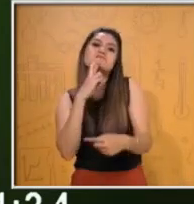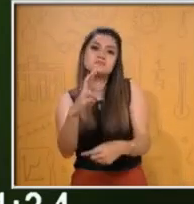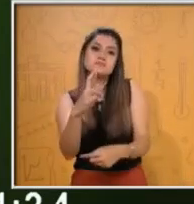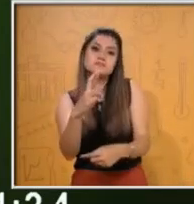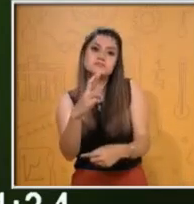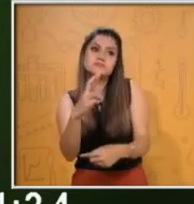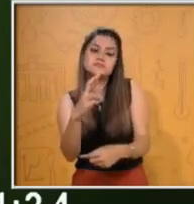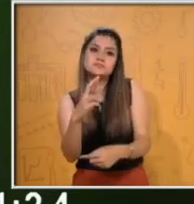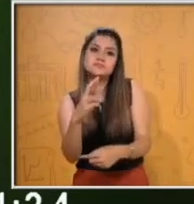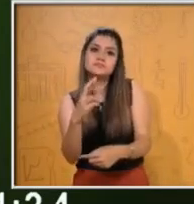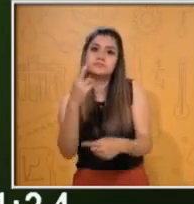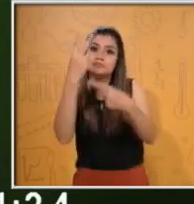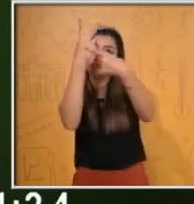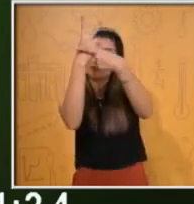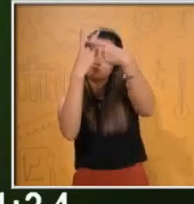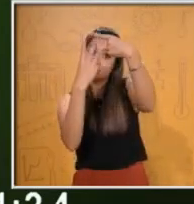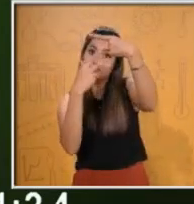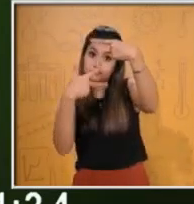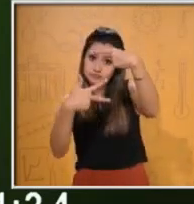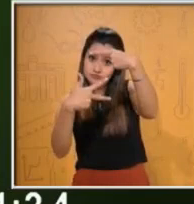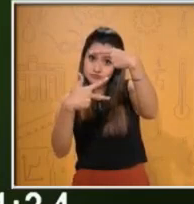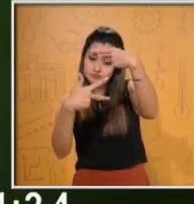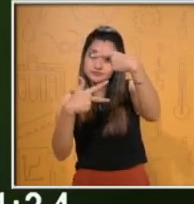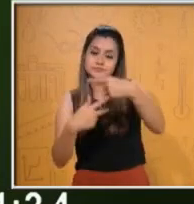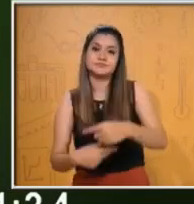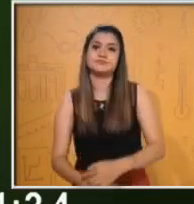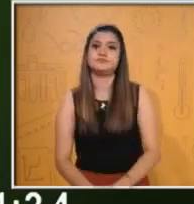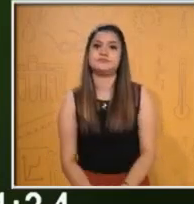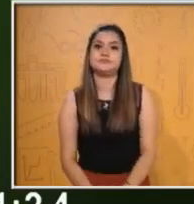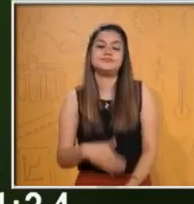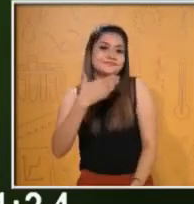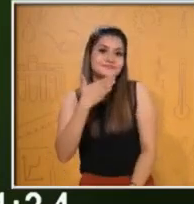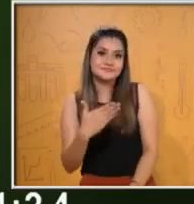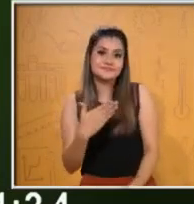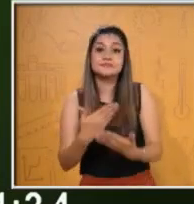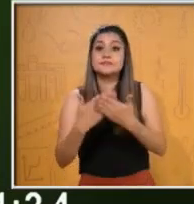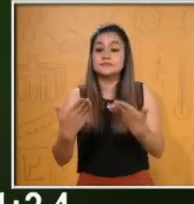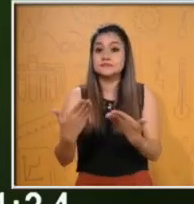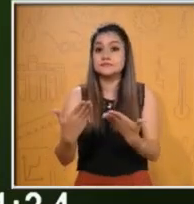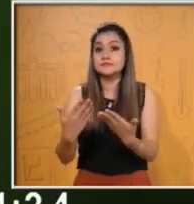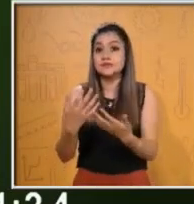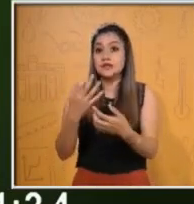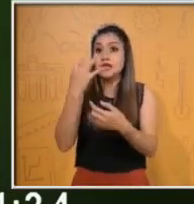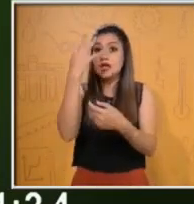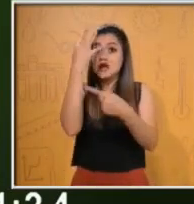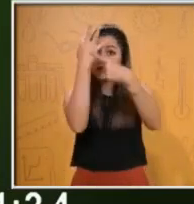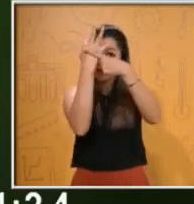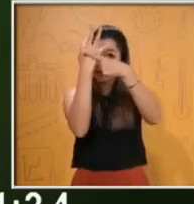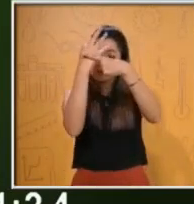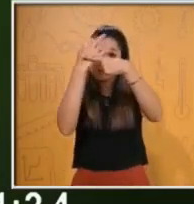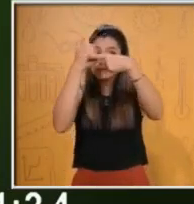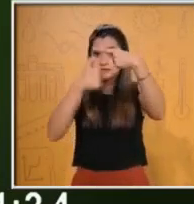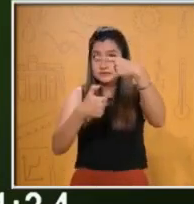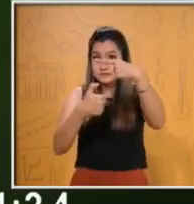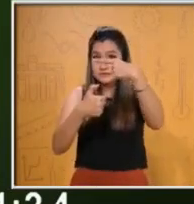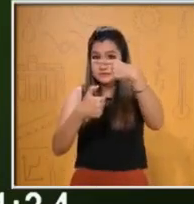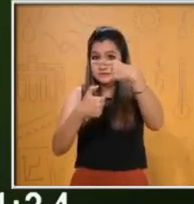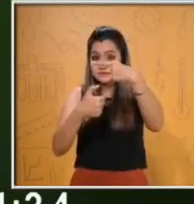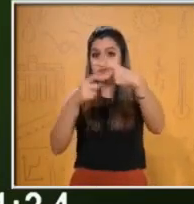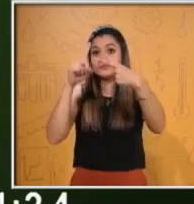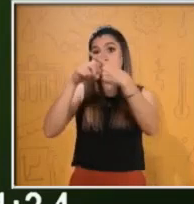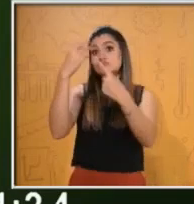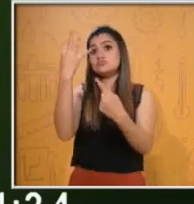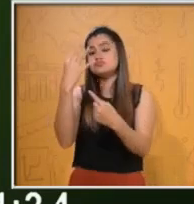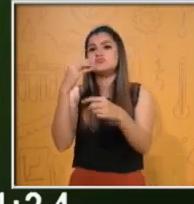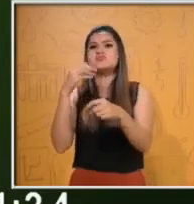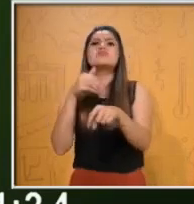respuesta 2/8. 2/8, profe Ricky. Muy bien, ahora sigue 3/6. El triple de 3/6. ¿Cuánto será?